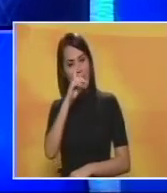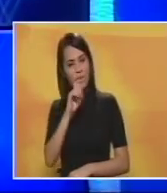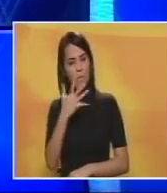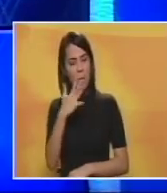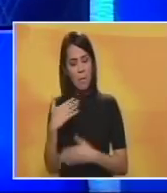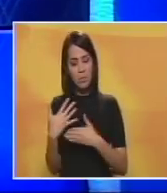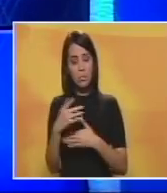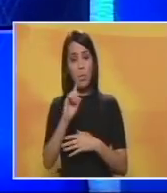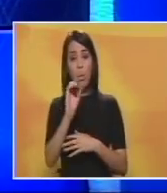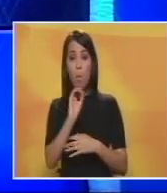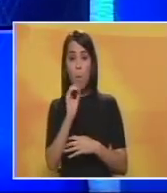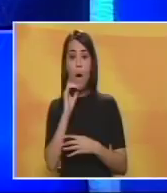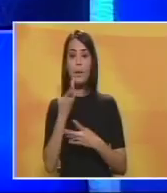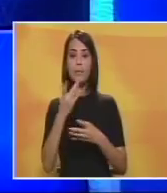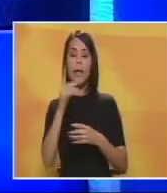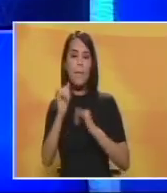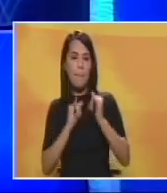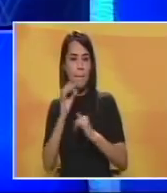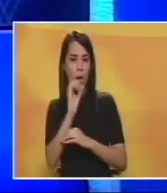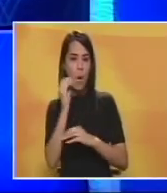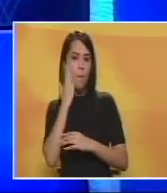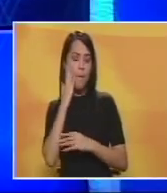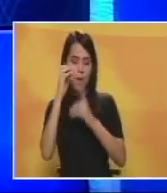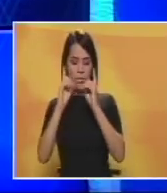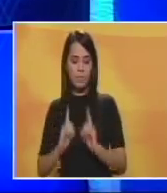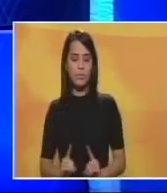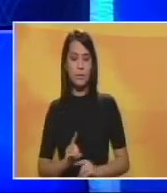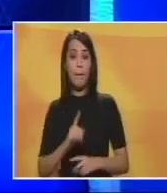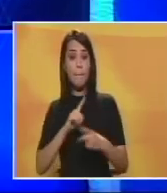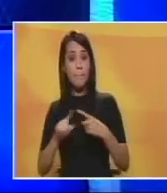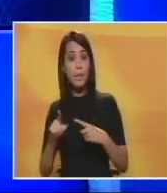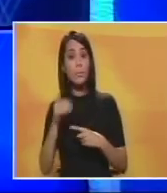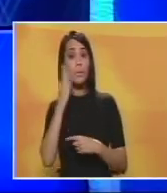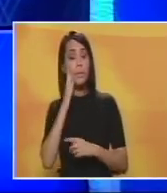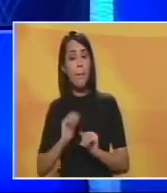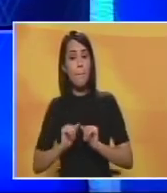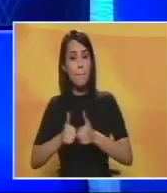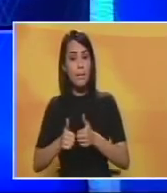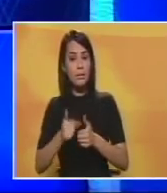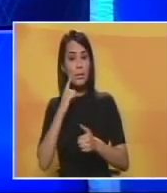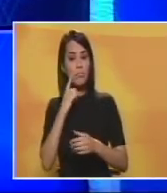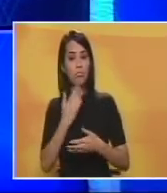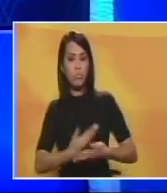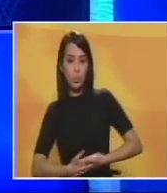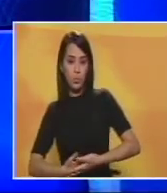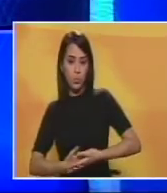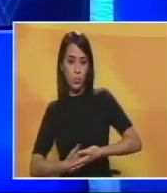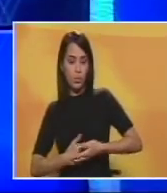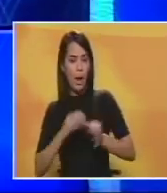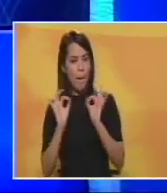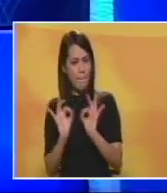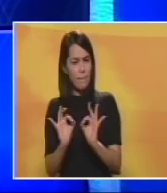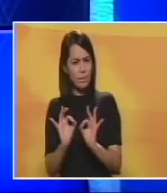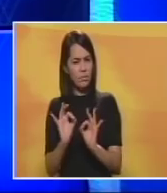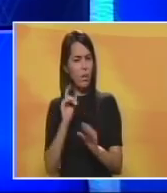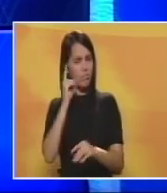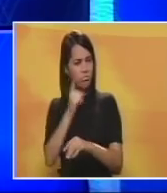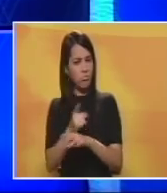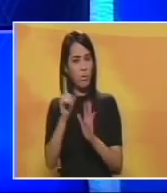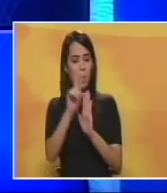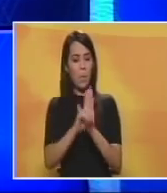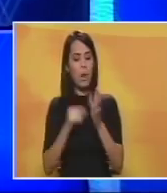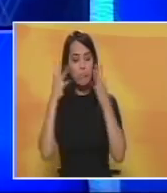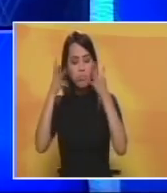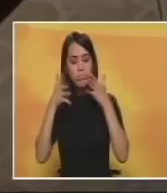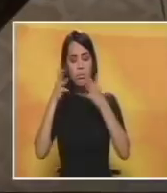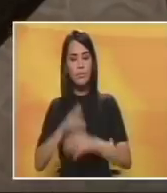que la madre o el bebé así lo decidan. Pero para que las madres puedan iniciar y mantener la lactancia exclusiva, se deben seguir